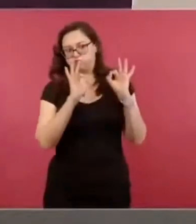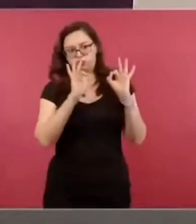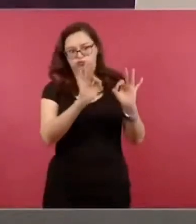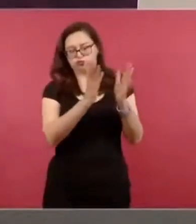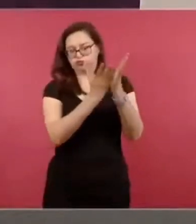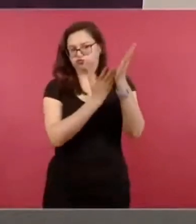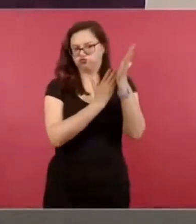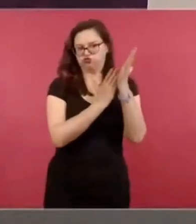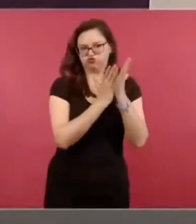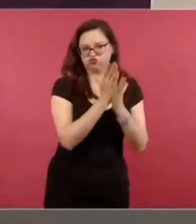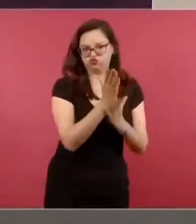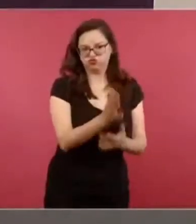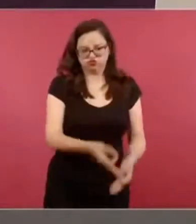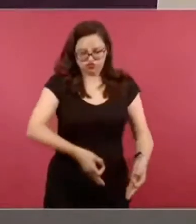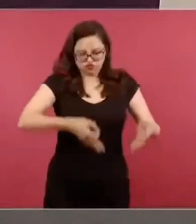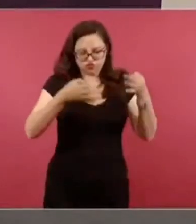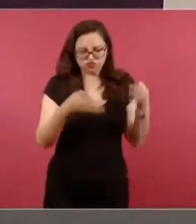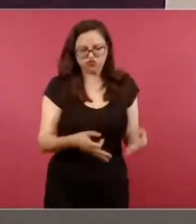incorruptibles,